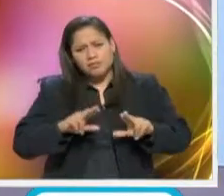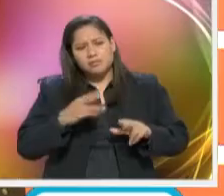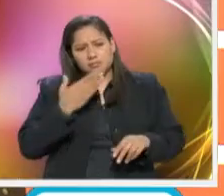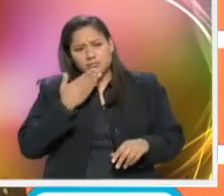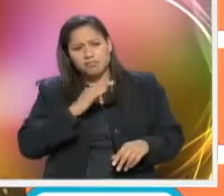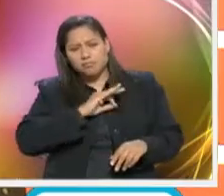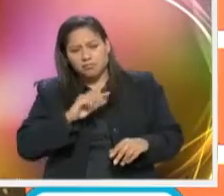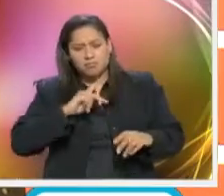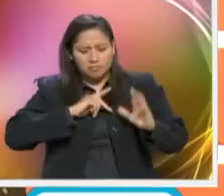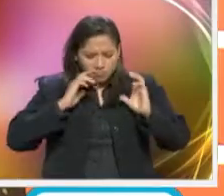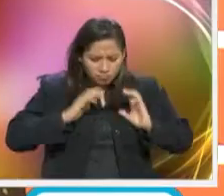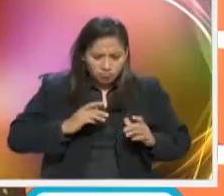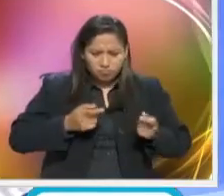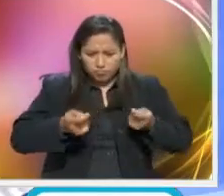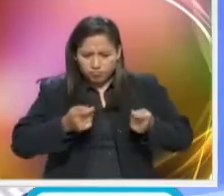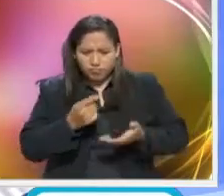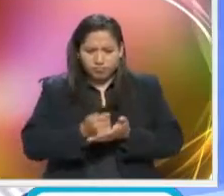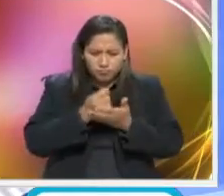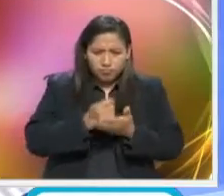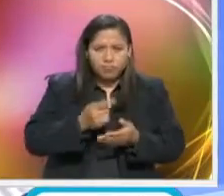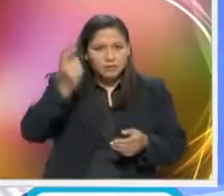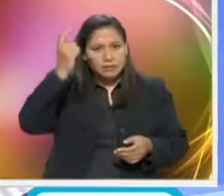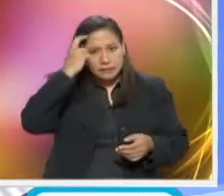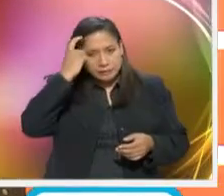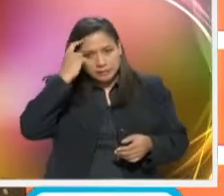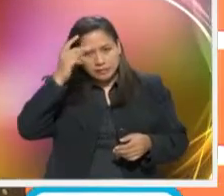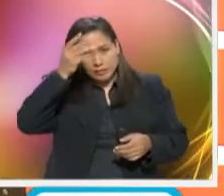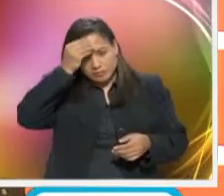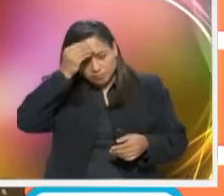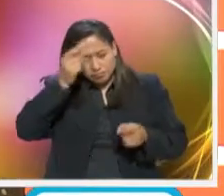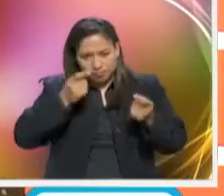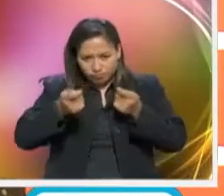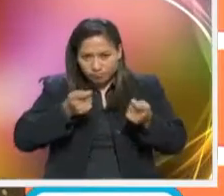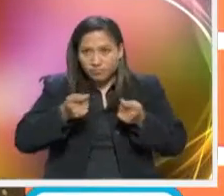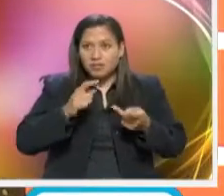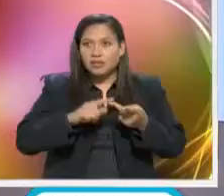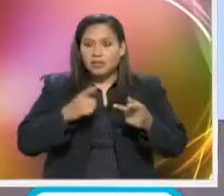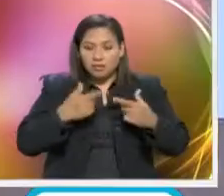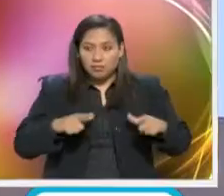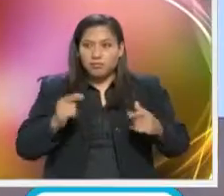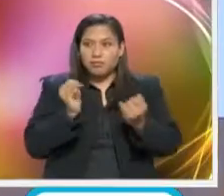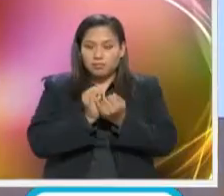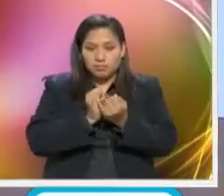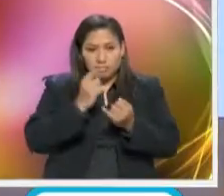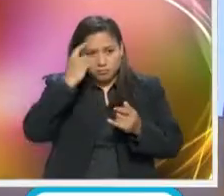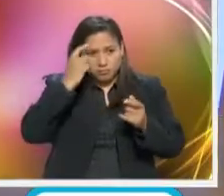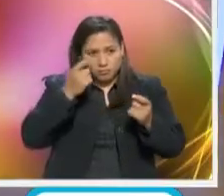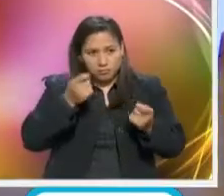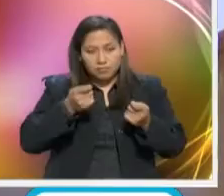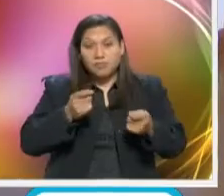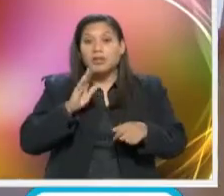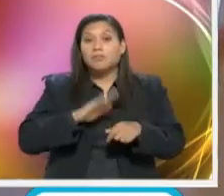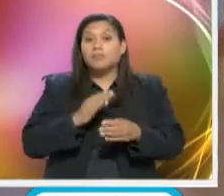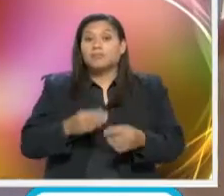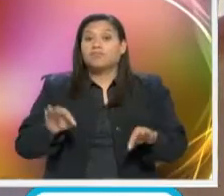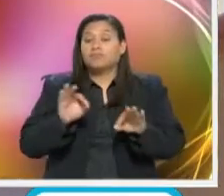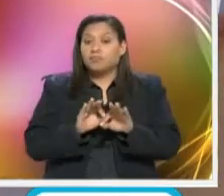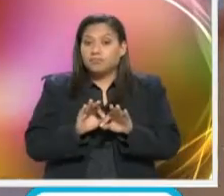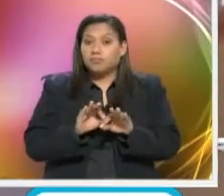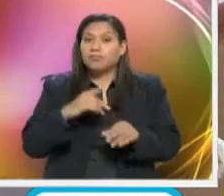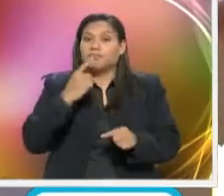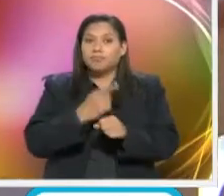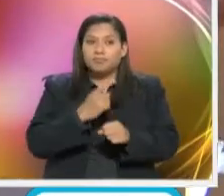Entre psicomotricidad y lo cognitivo y el lenguaje, todo en el desarrollo. Lo que aquí es bien importante es tomar en cuenta